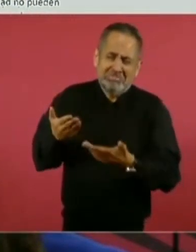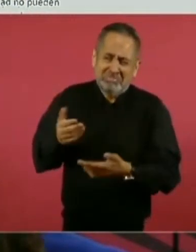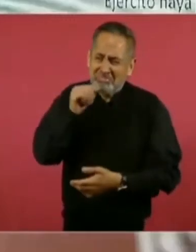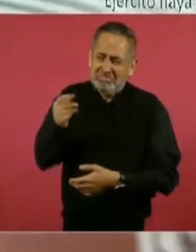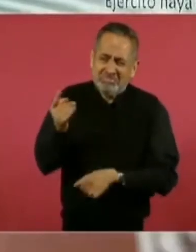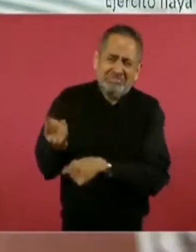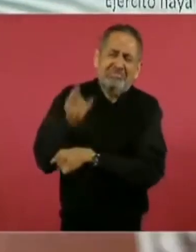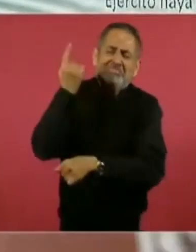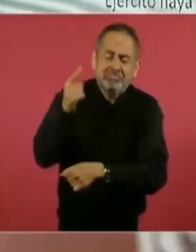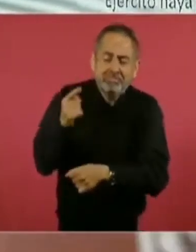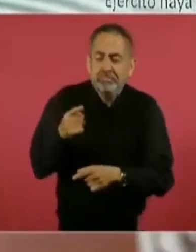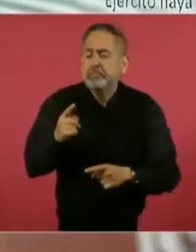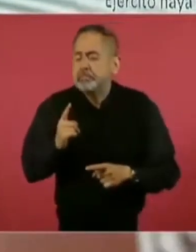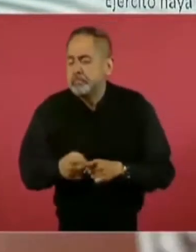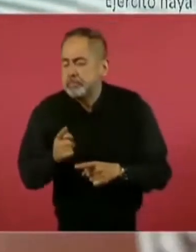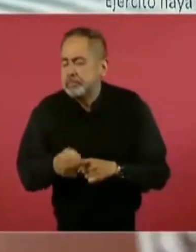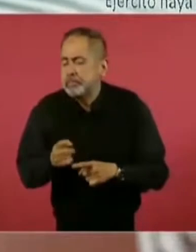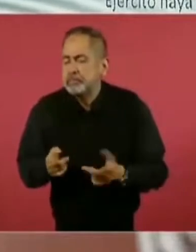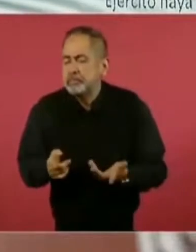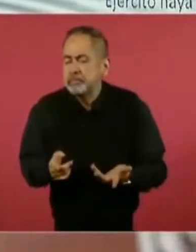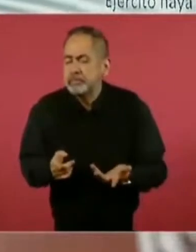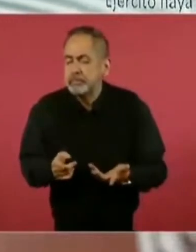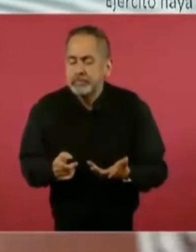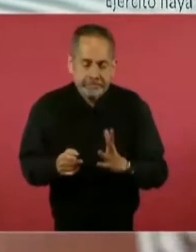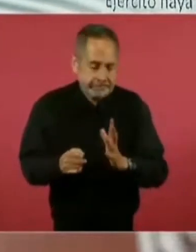No solo